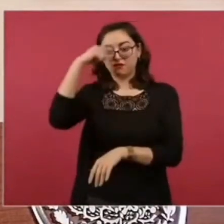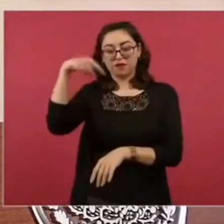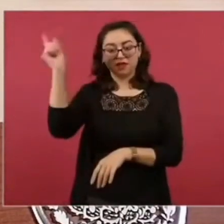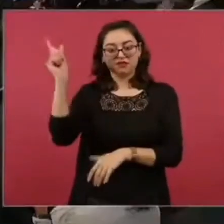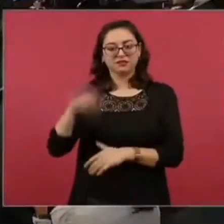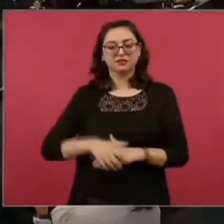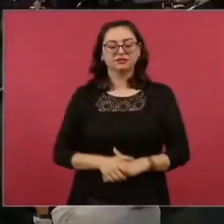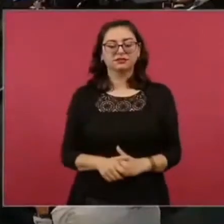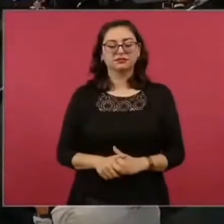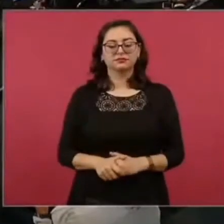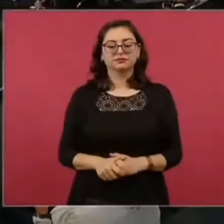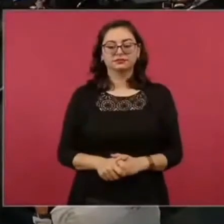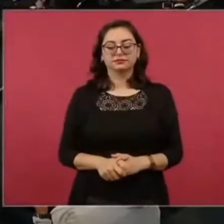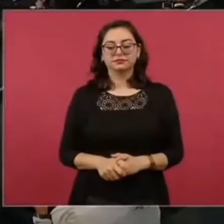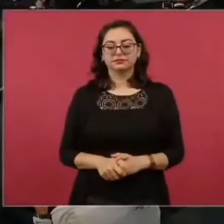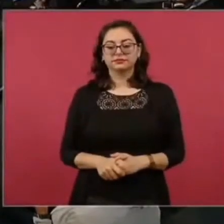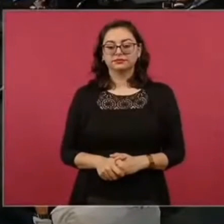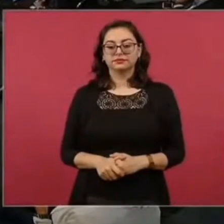¿Mande?